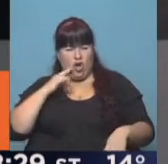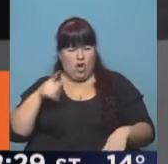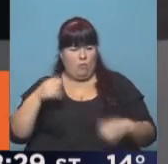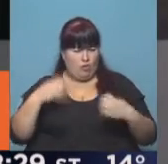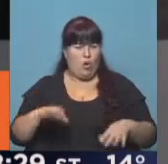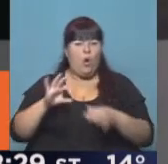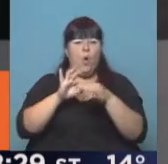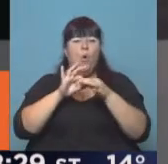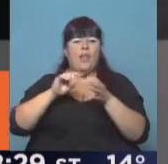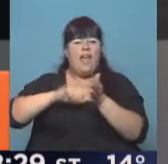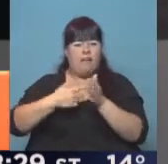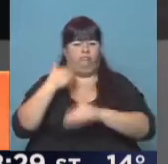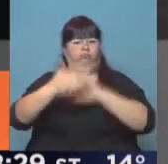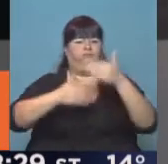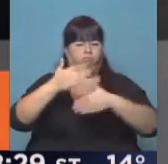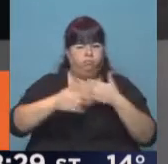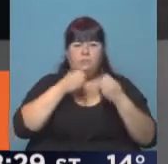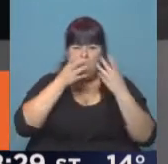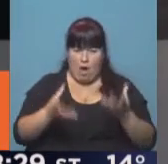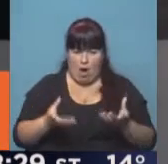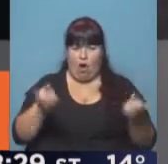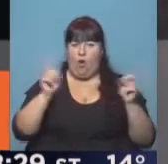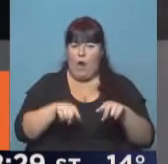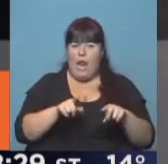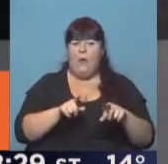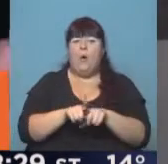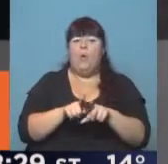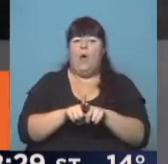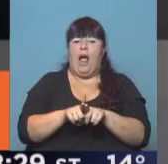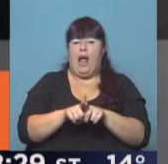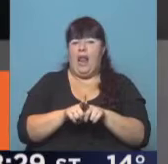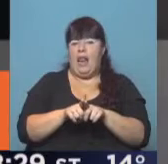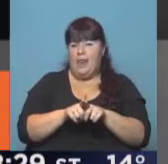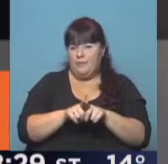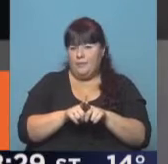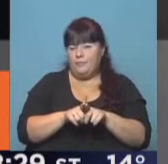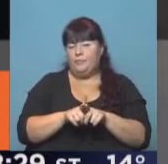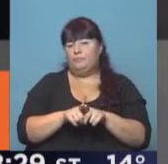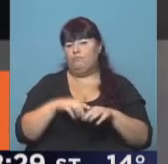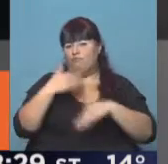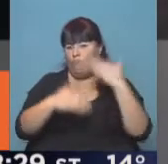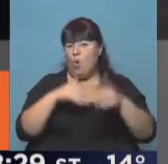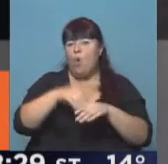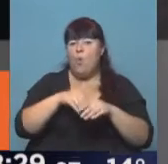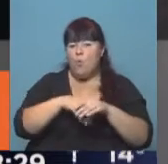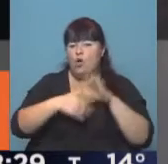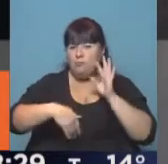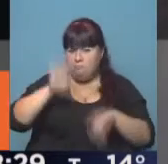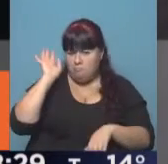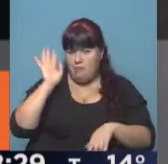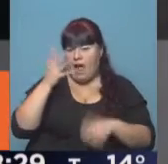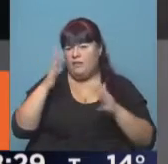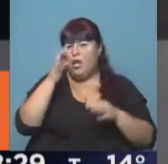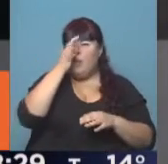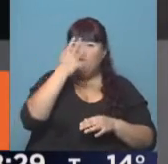unidad portería está creciendo esta creciente recuperando incluso niveles de d de votaciones que